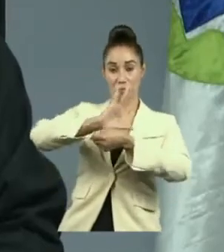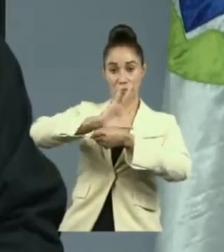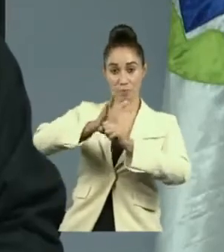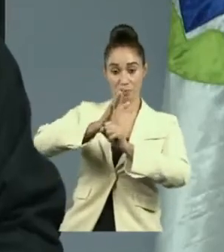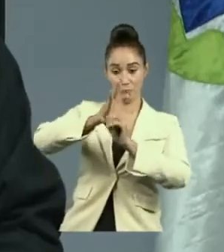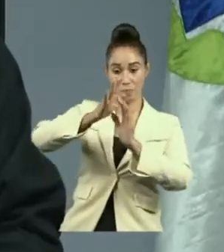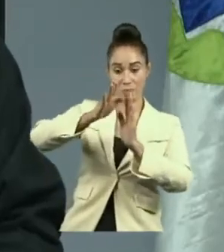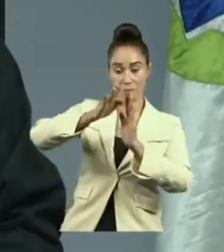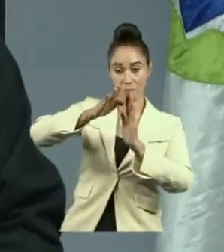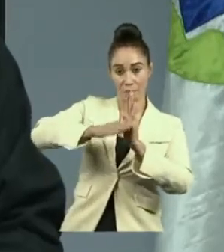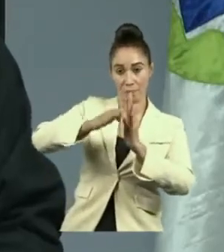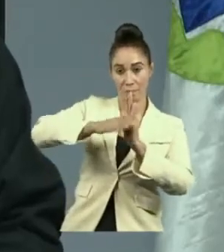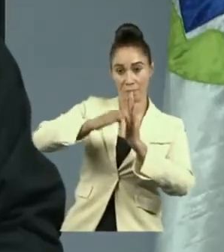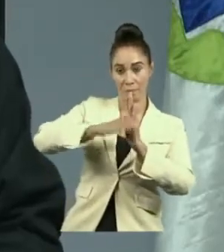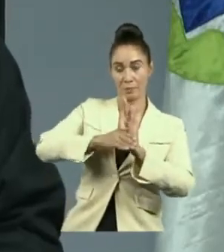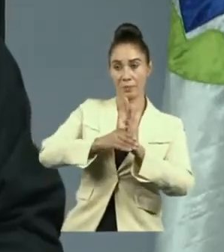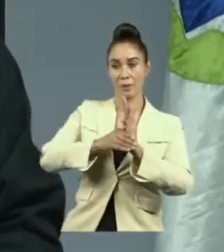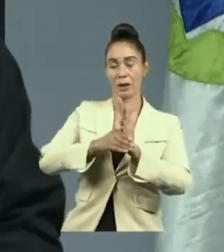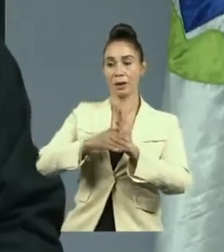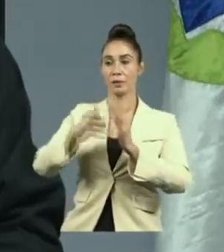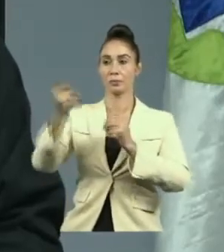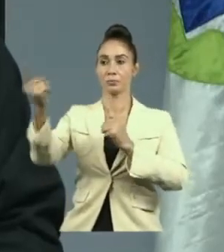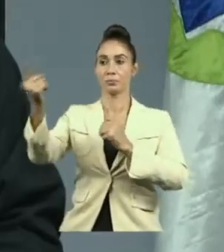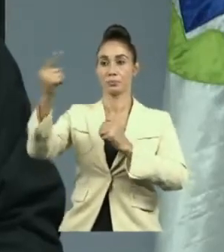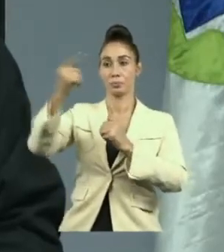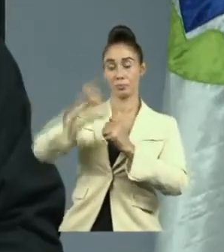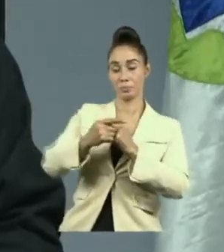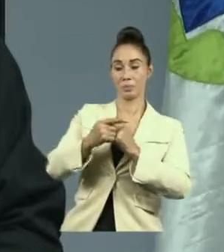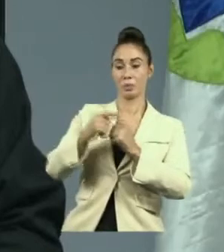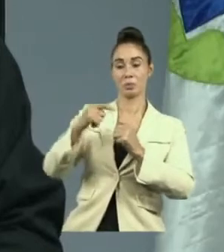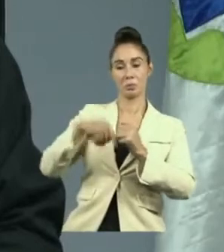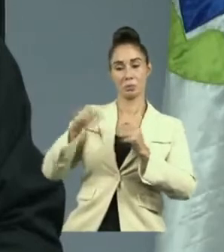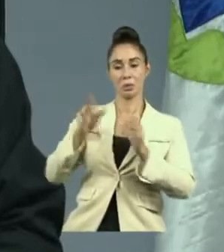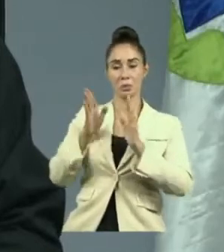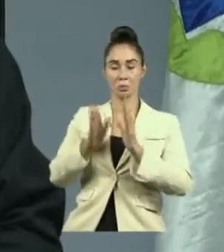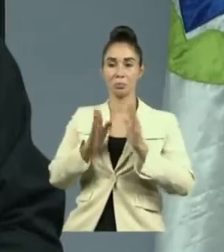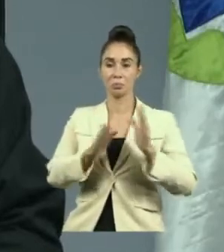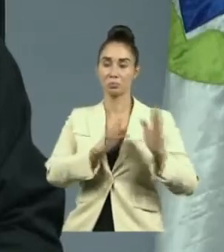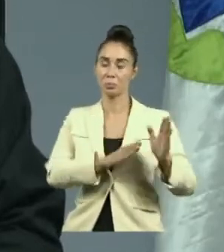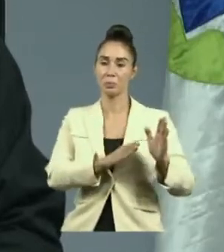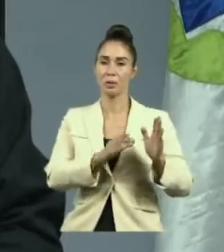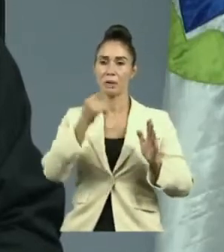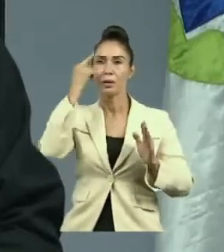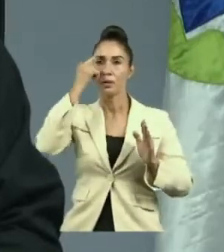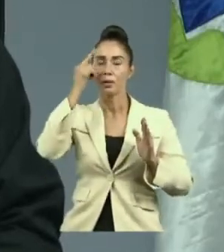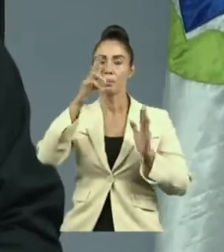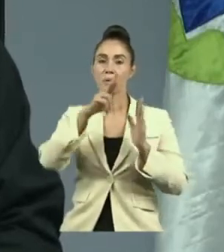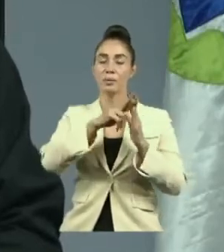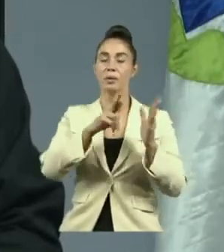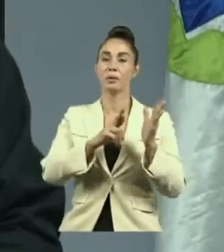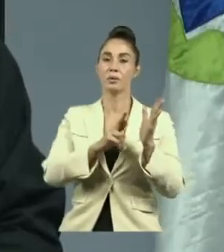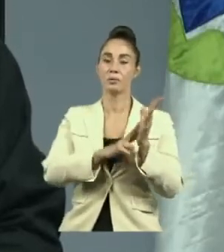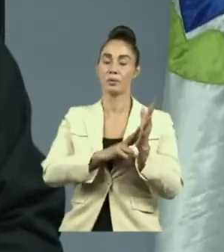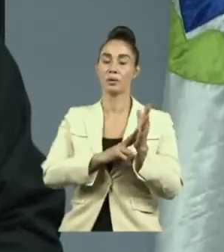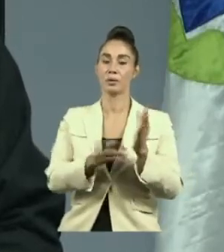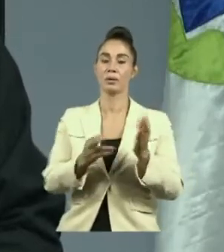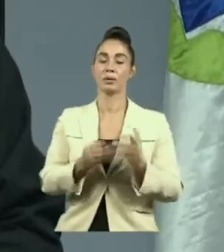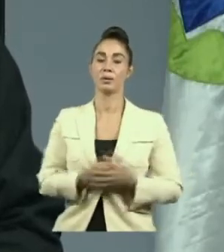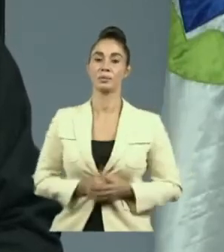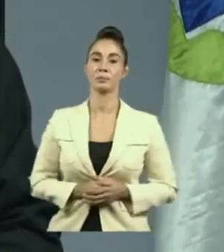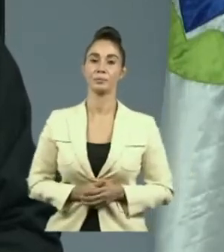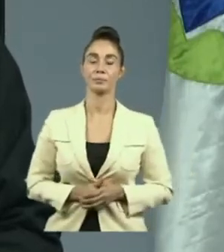la curva a la que usted hace una alusión de qué medidas específicas y qué mecanismos tomar